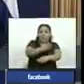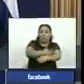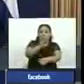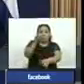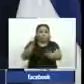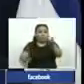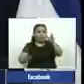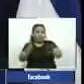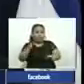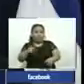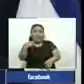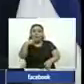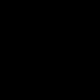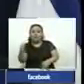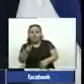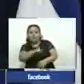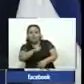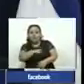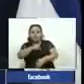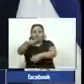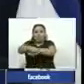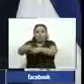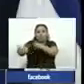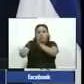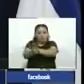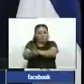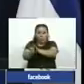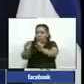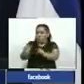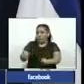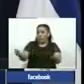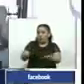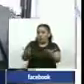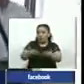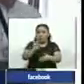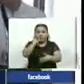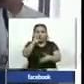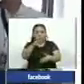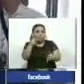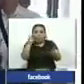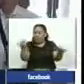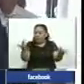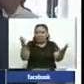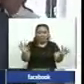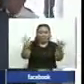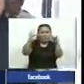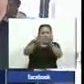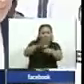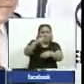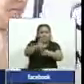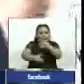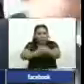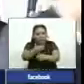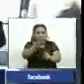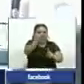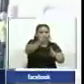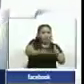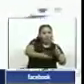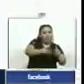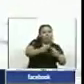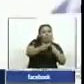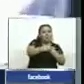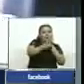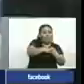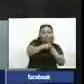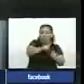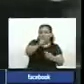es atribución de la Asamblea. Ante la improcedencia, la Cámara agrega que no existe una relación procesal de López Davison en contra